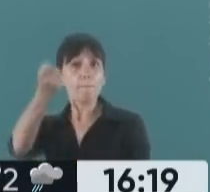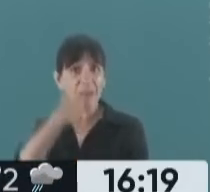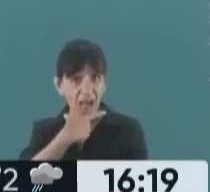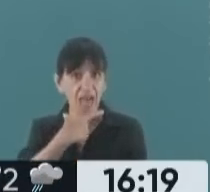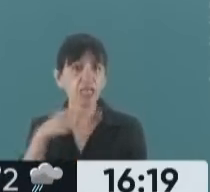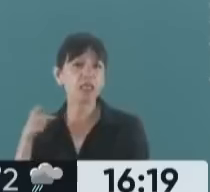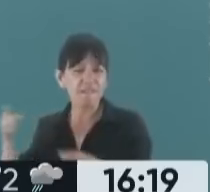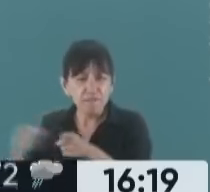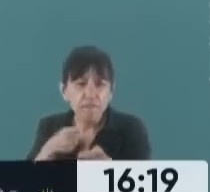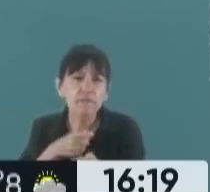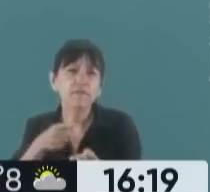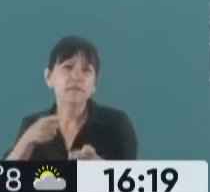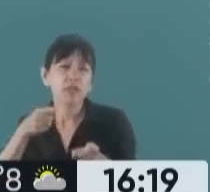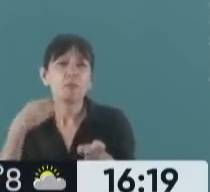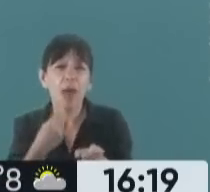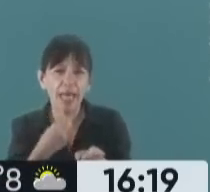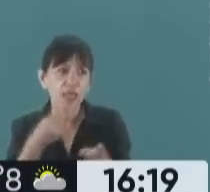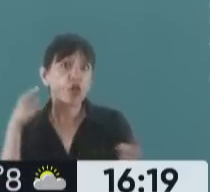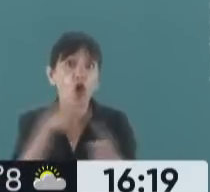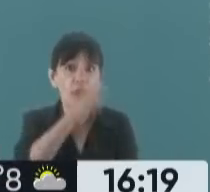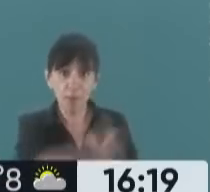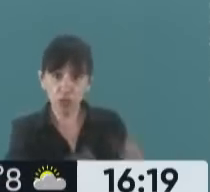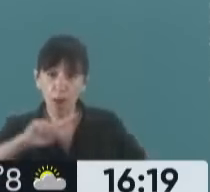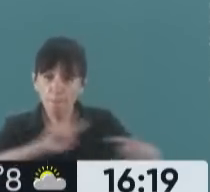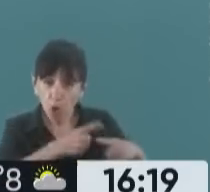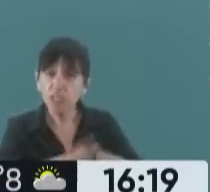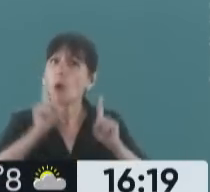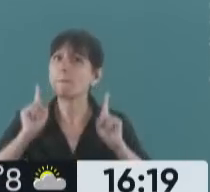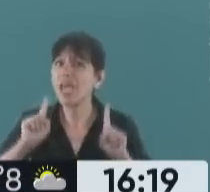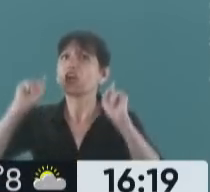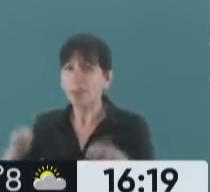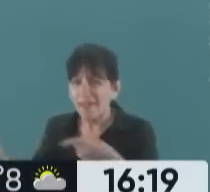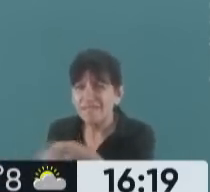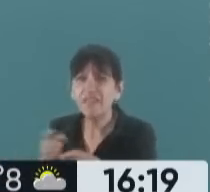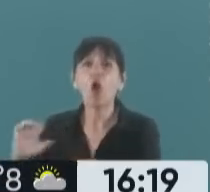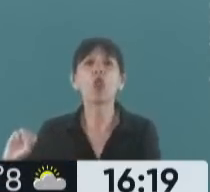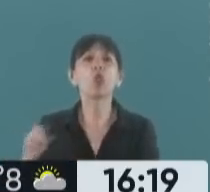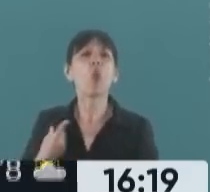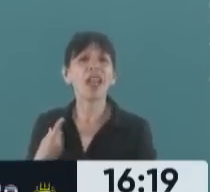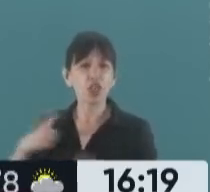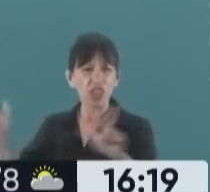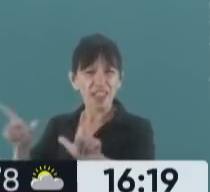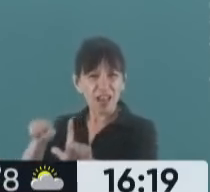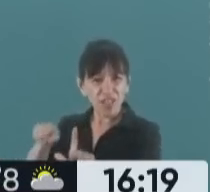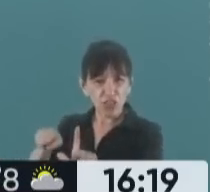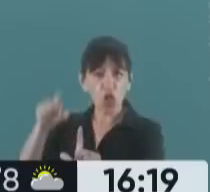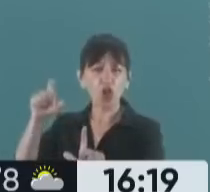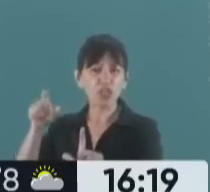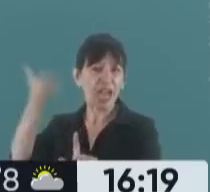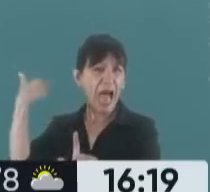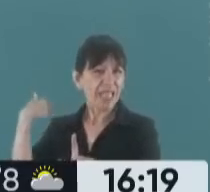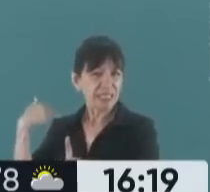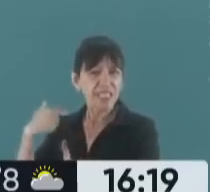voluntad persecutoria muy clara, no solo contra dirigentes políticos, sino también contra propietarios de medios. En este caso intentó cerrar el